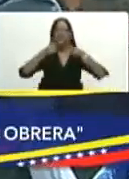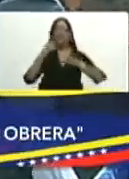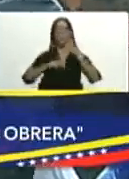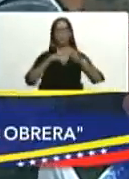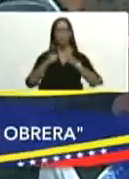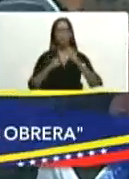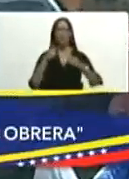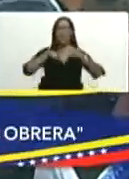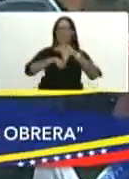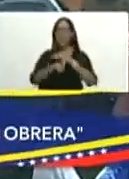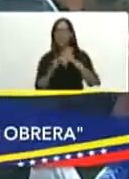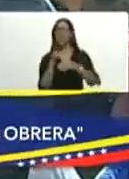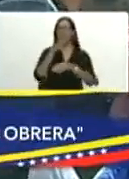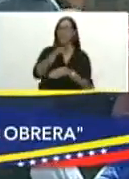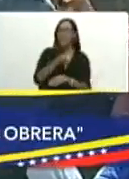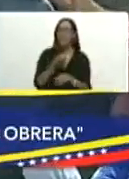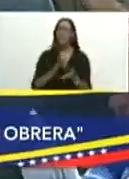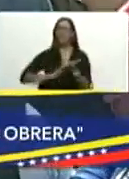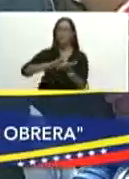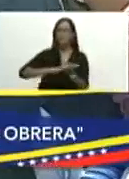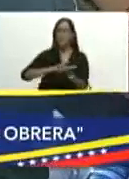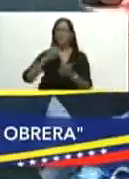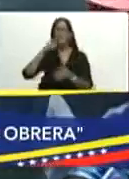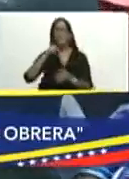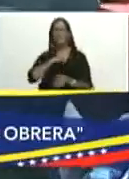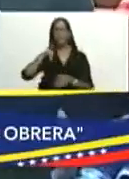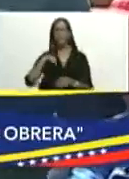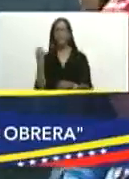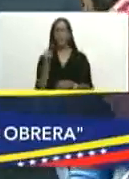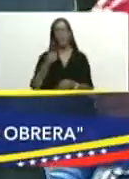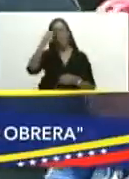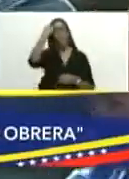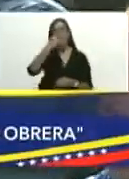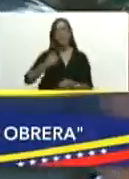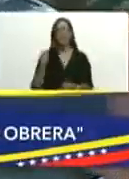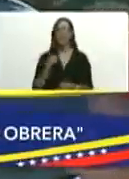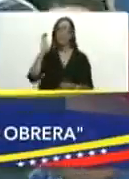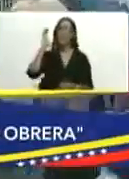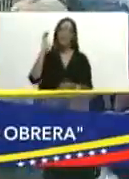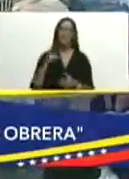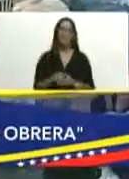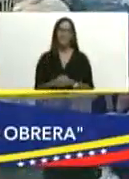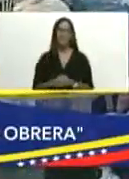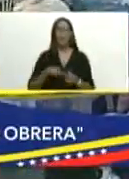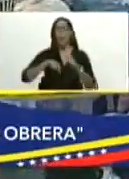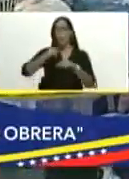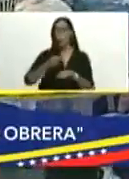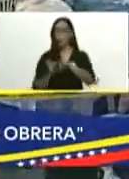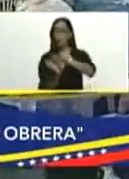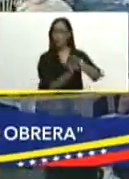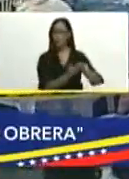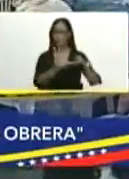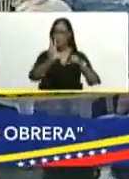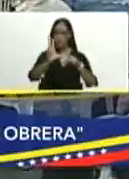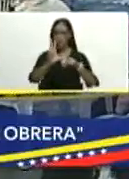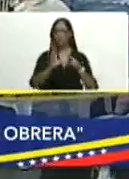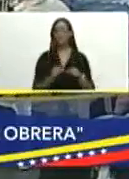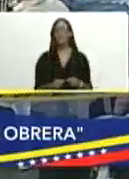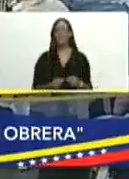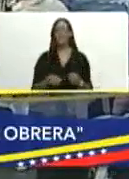entra que sale satisfacer la necesidad de nosotros como pueblo como país otro la milicia Obrera